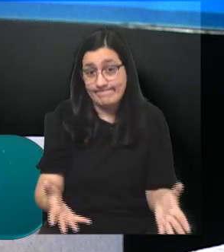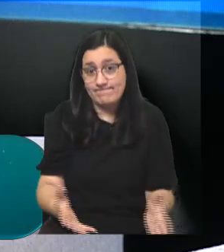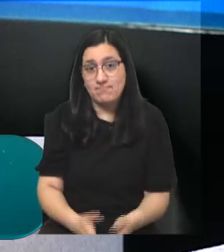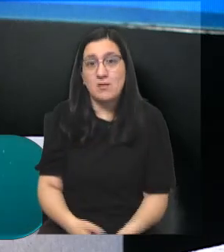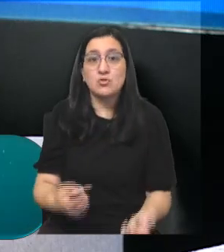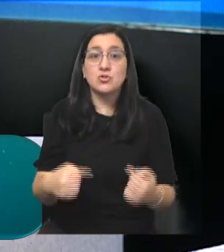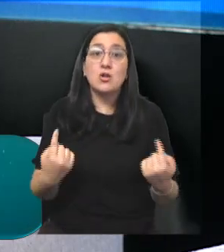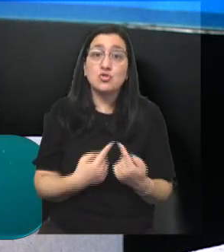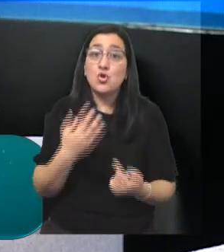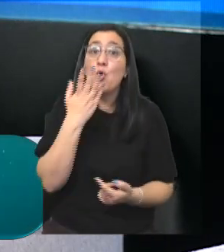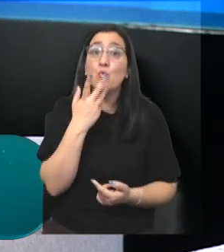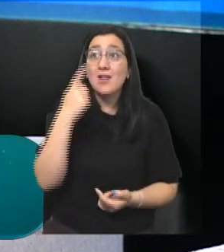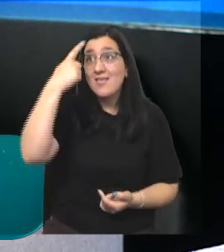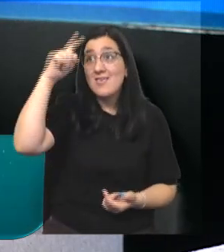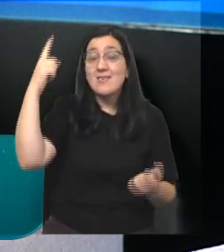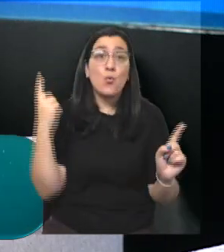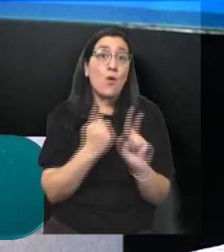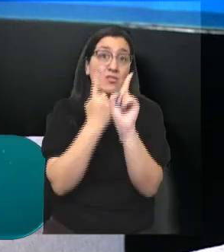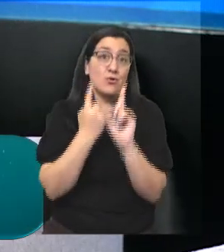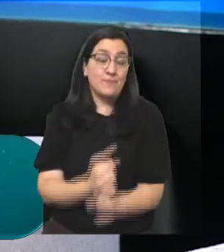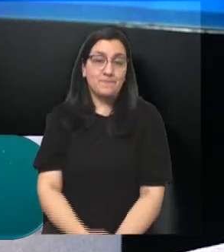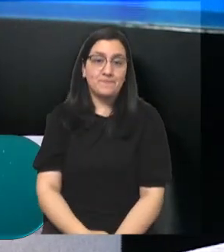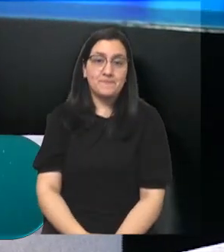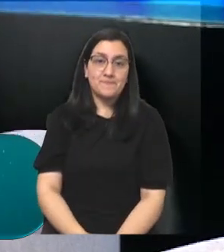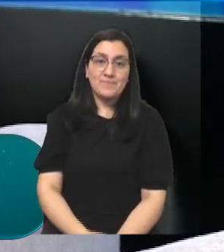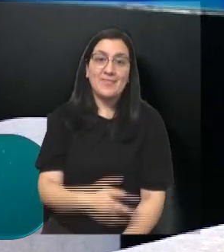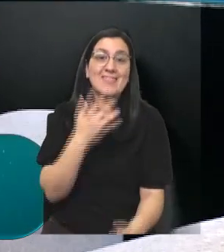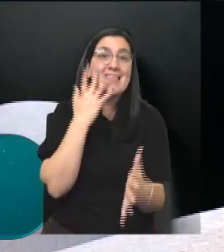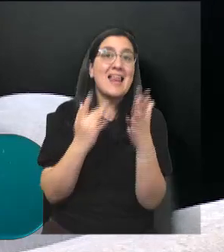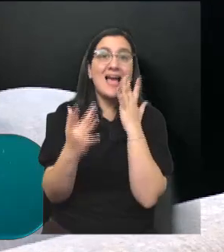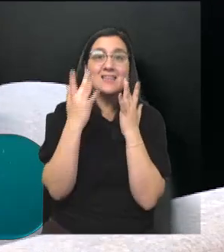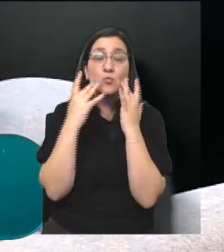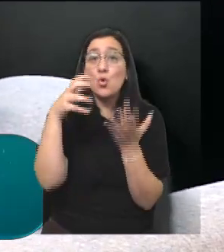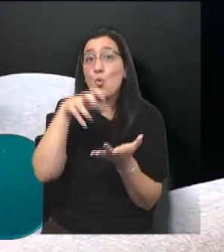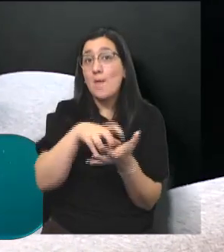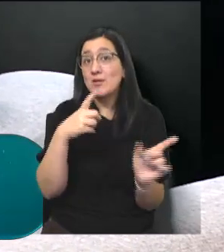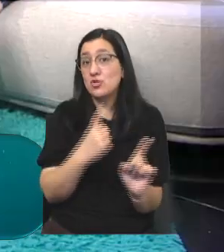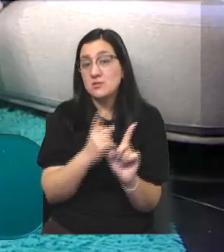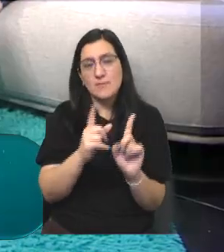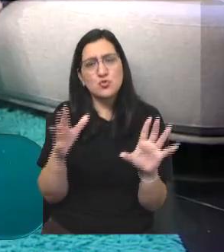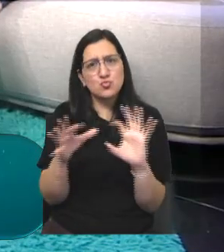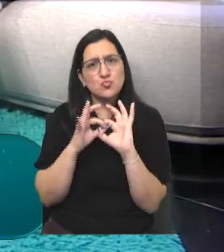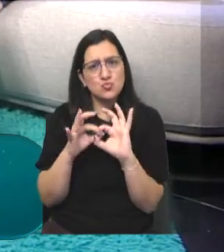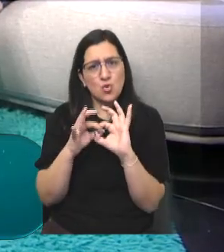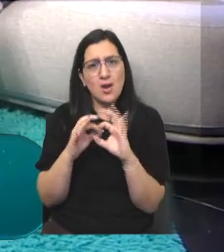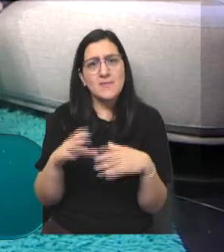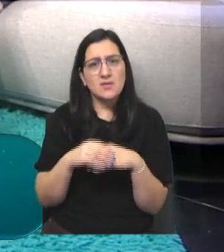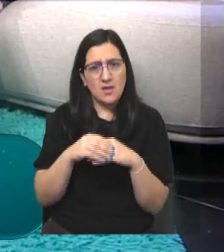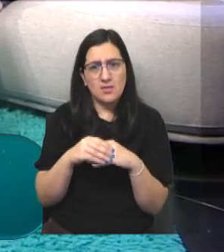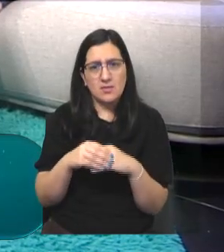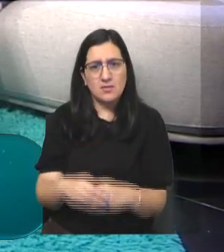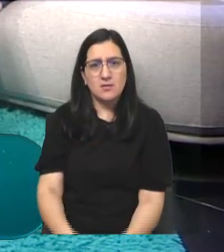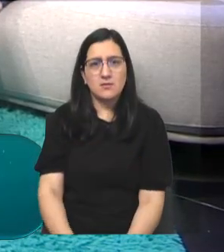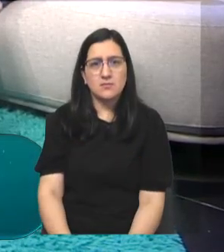entonces a nosotros nos gusta esa idea de encuentro, ¿viste? Del arte como ese lugar para encontrarnos. Y nos unió la amistad, antes que nada,